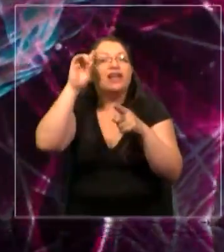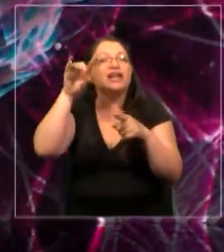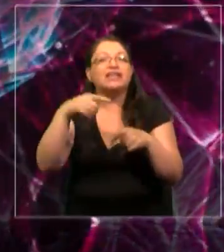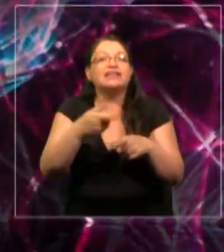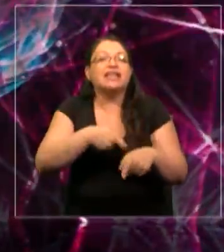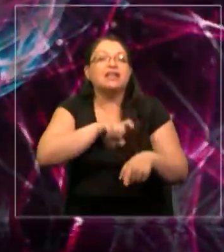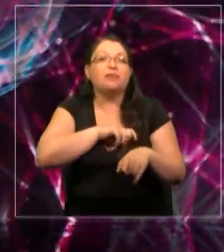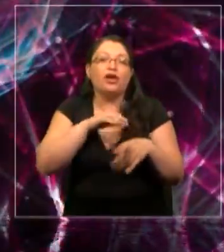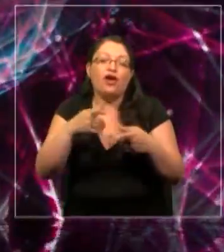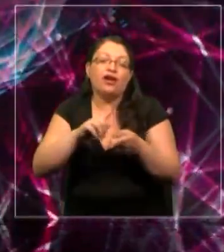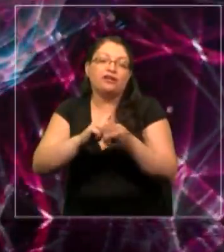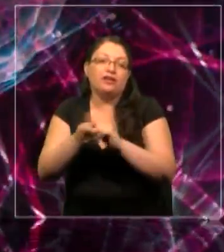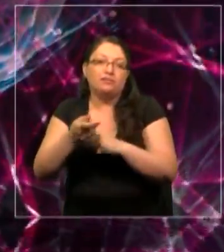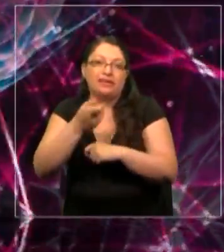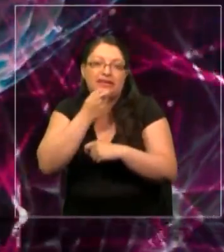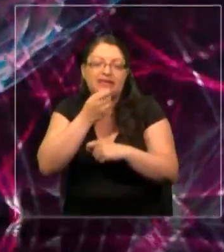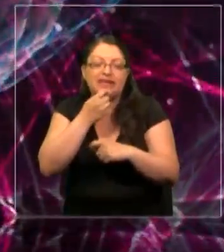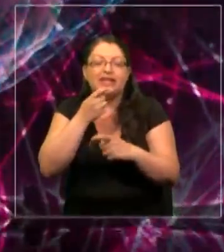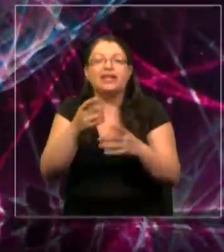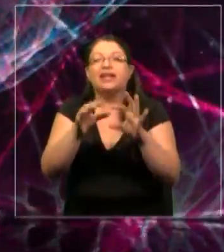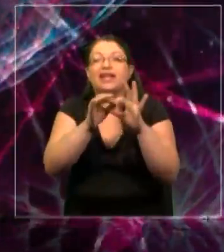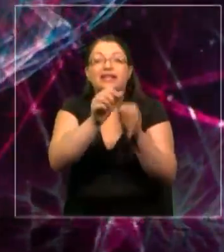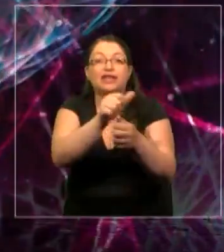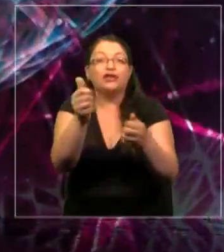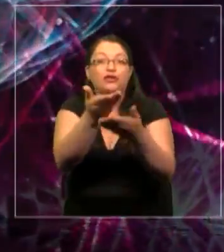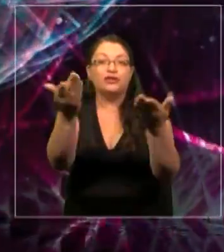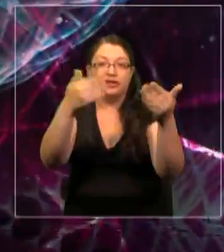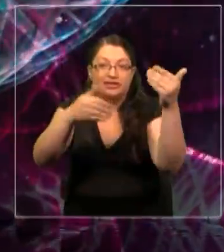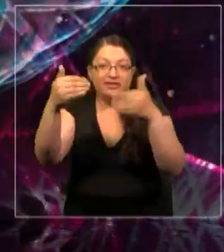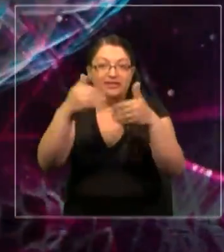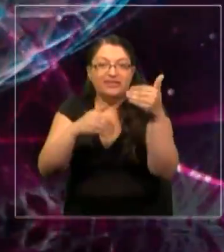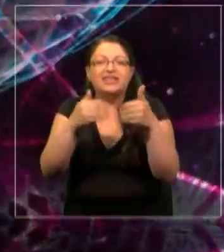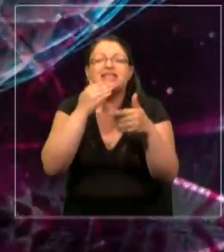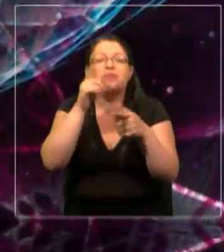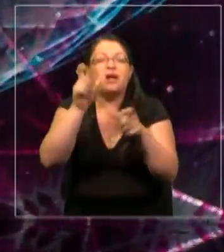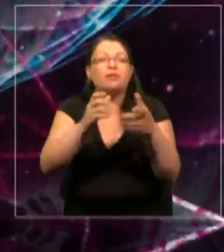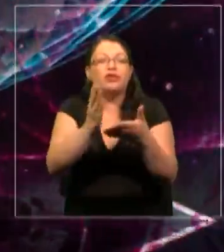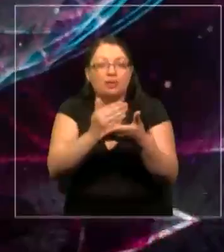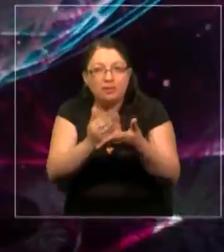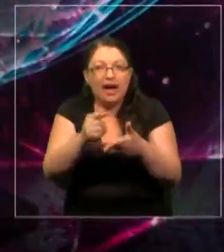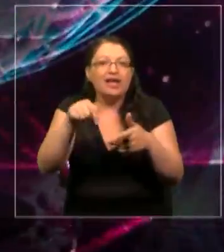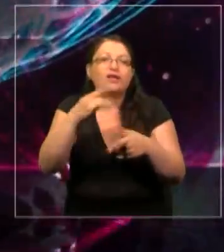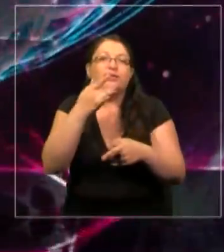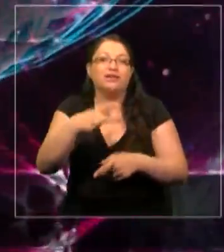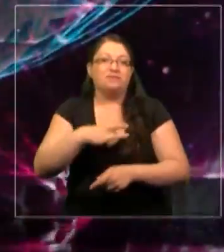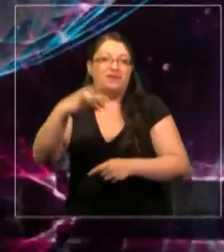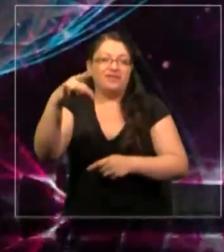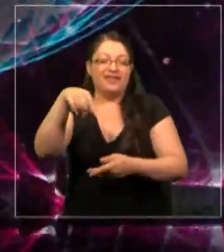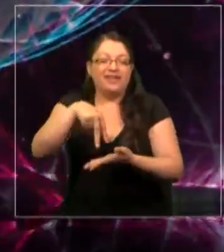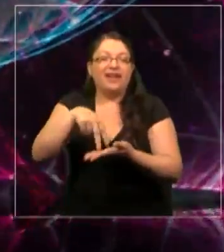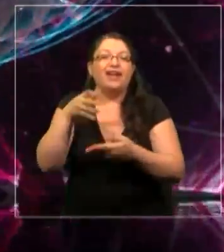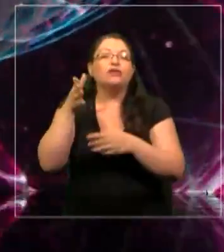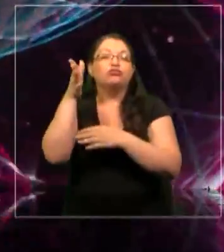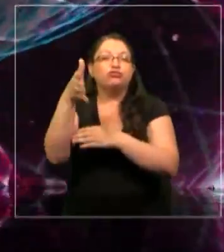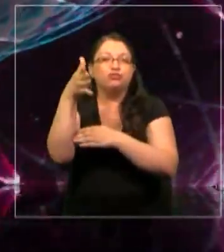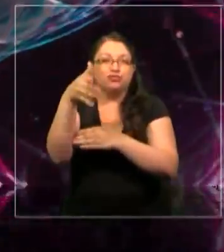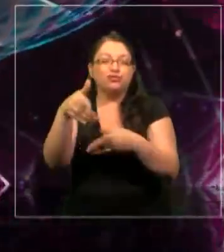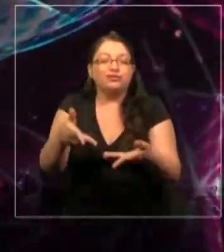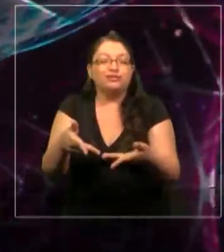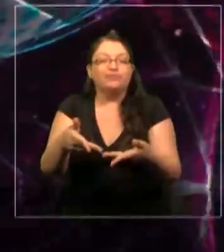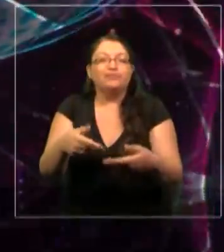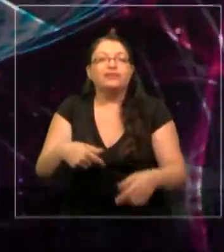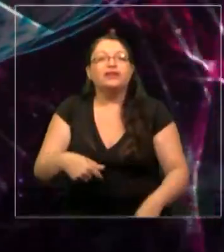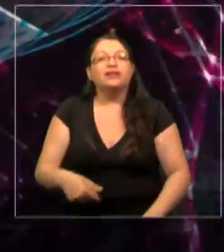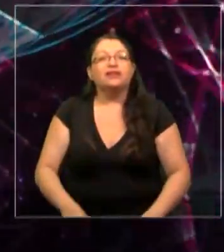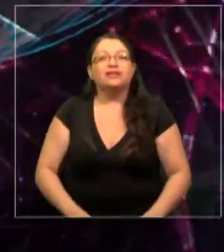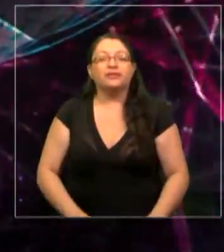inglés porque quisiera agradecerles a todos por estar aquí y a los organizadores por invitarme a venir a dar esta charla.